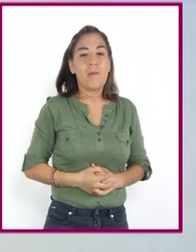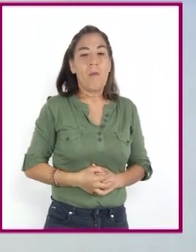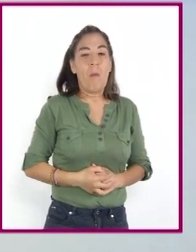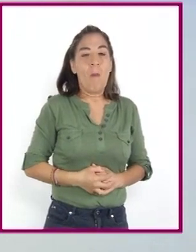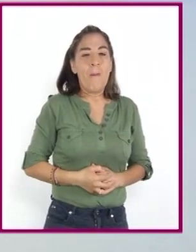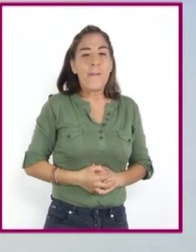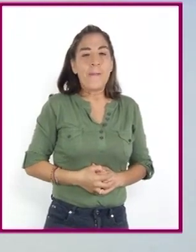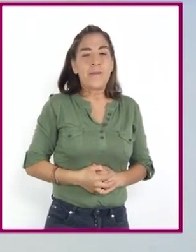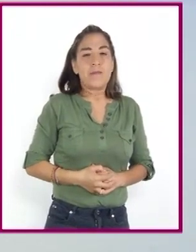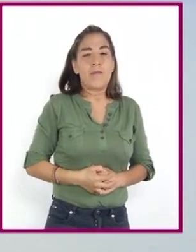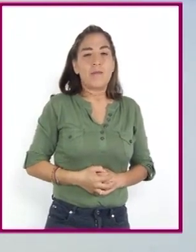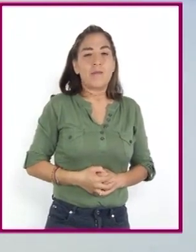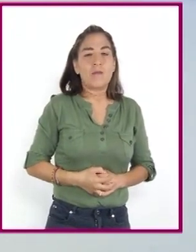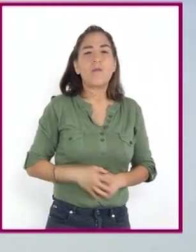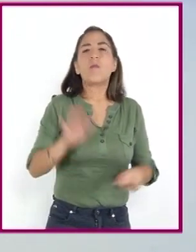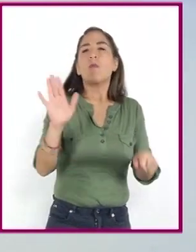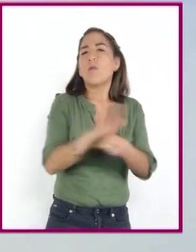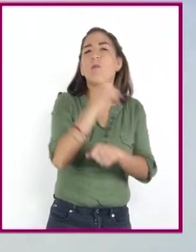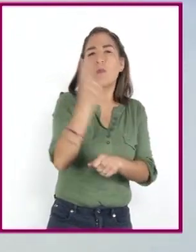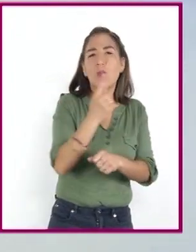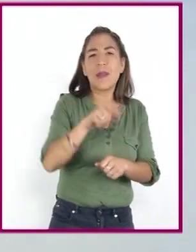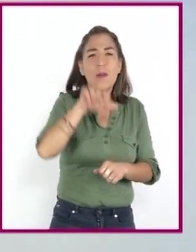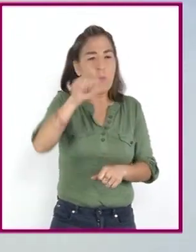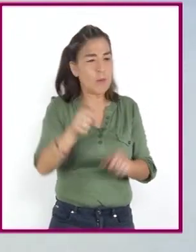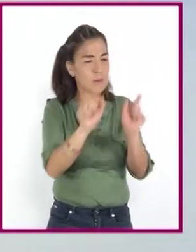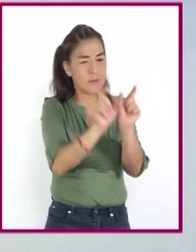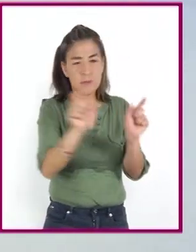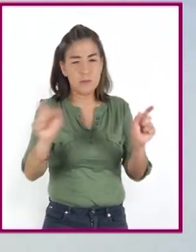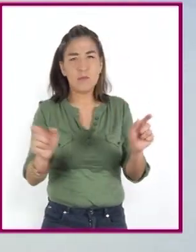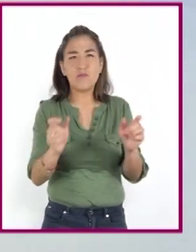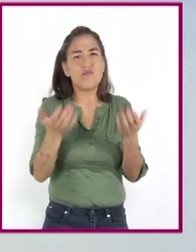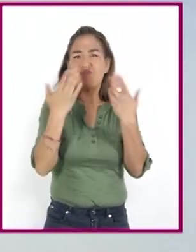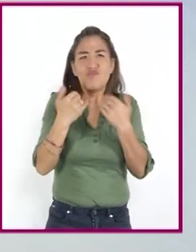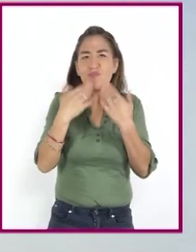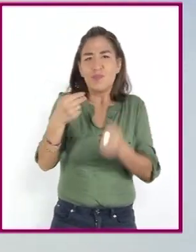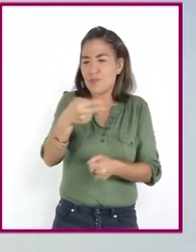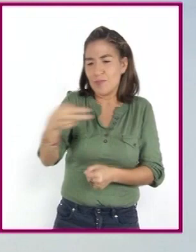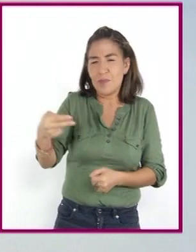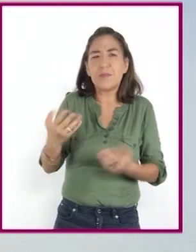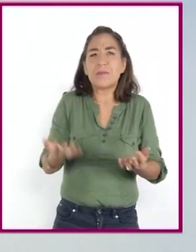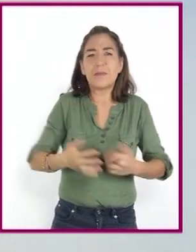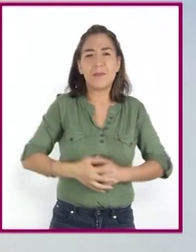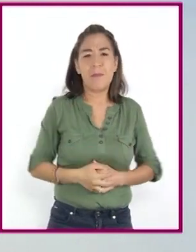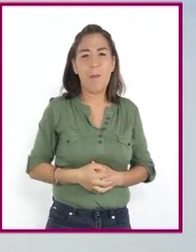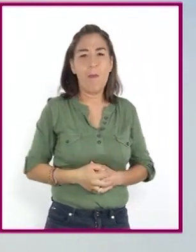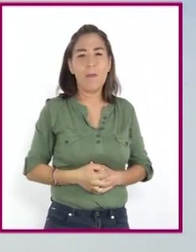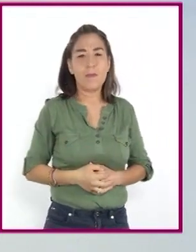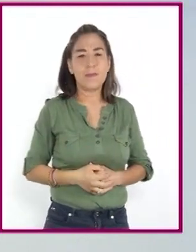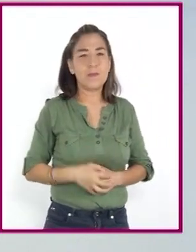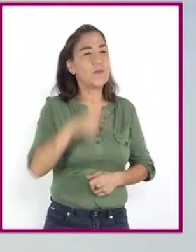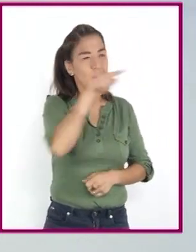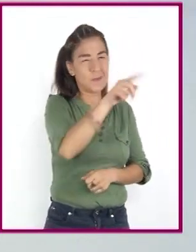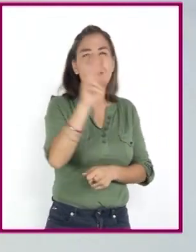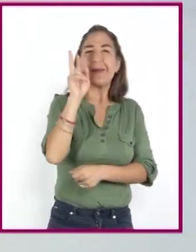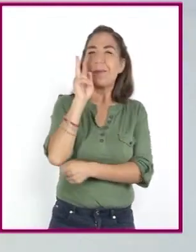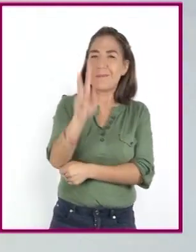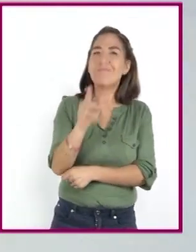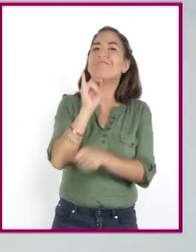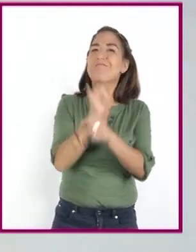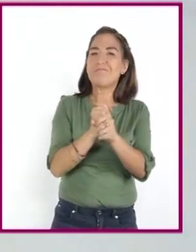¿Por qué en los otros enunciados no usamos este símbolo? ¡Qué observador eres!